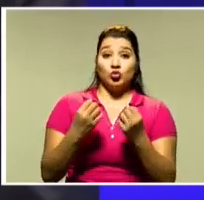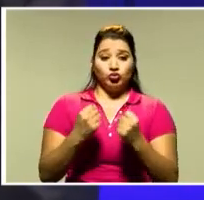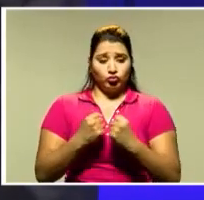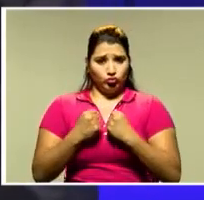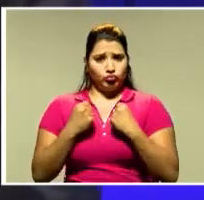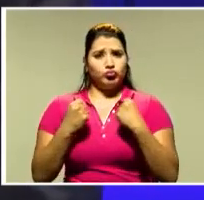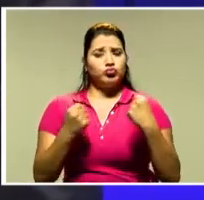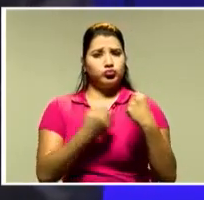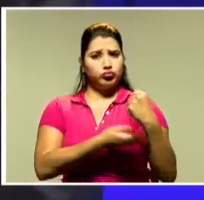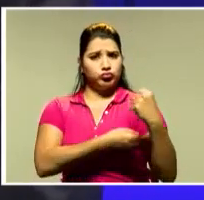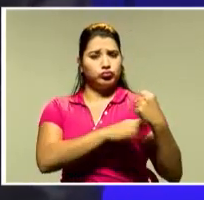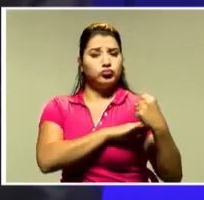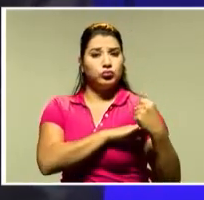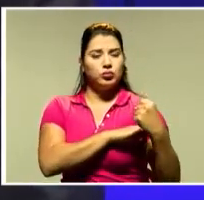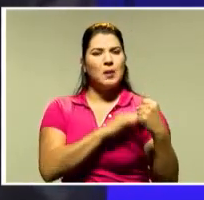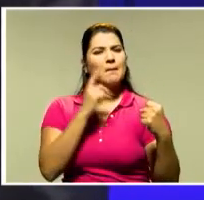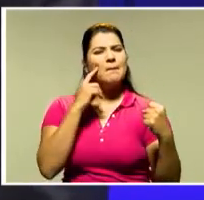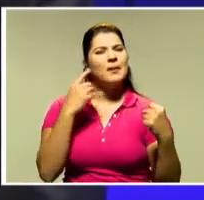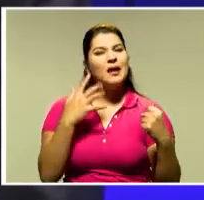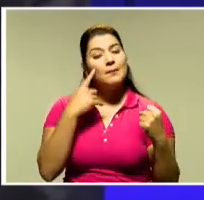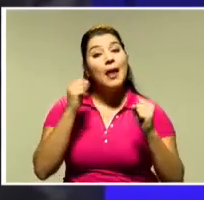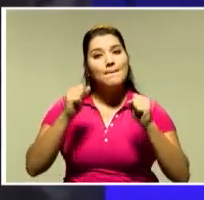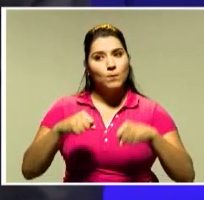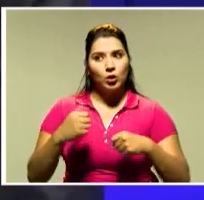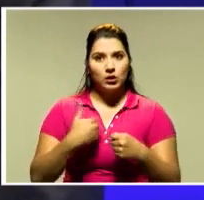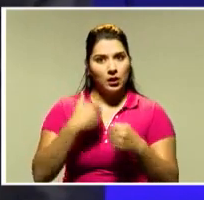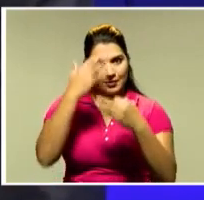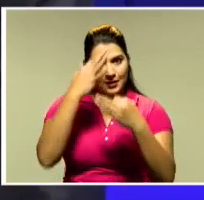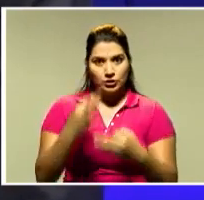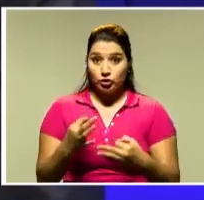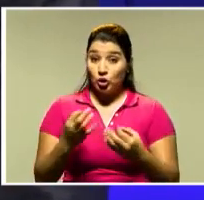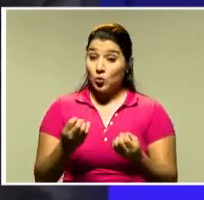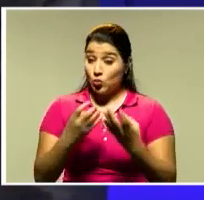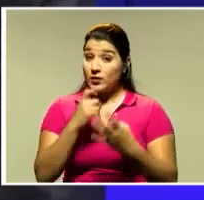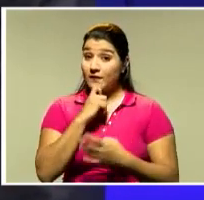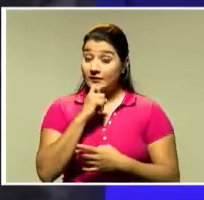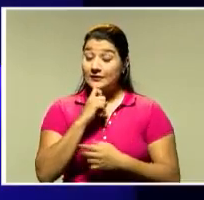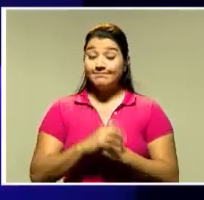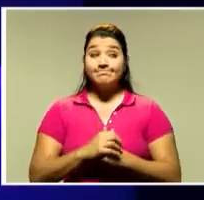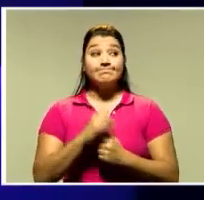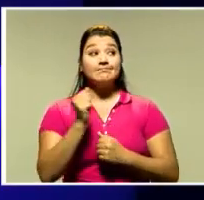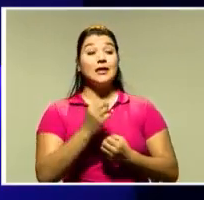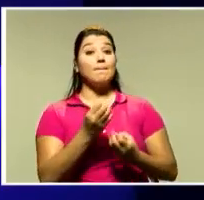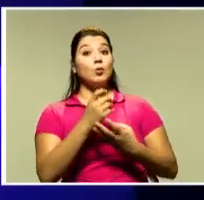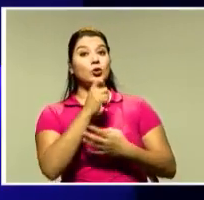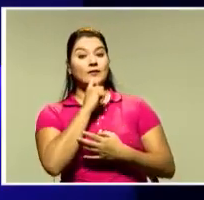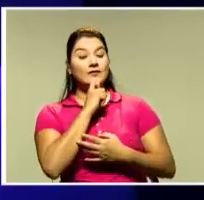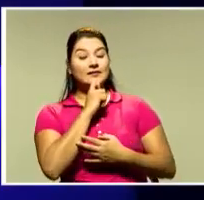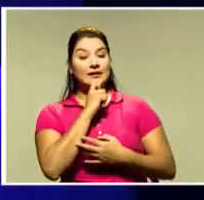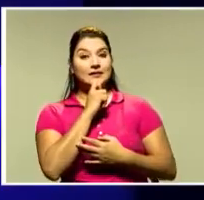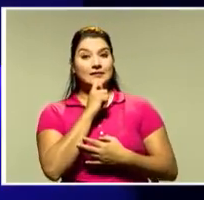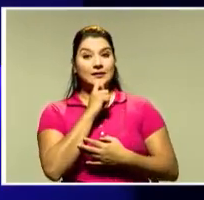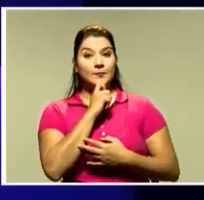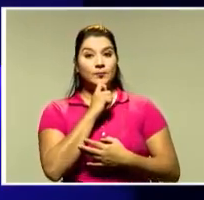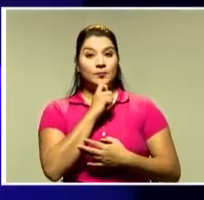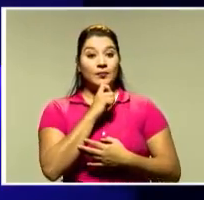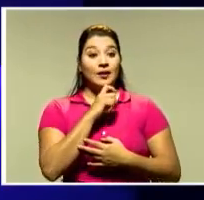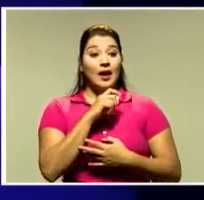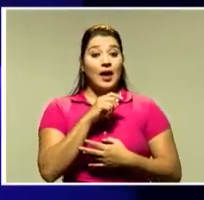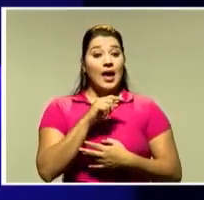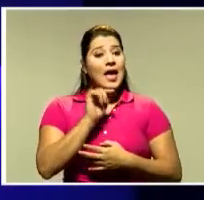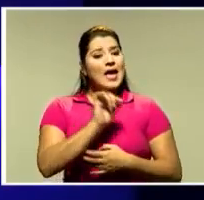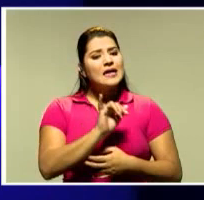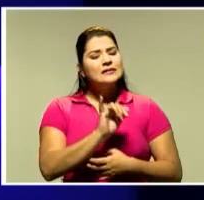de valentía o de arrojo, para poder tomar decisiones que han sido difíciles. Muy difíciles. Esta era una